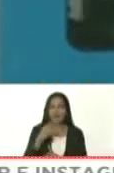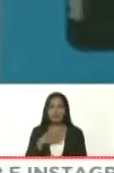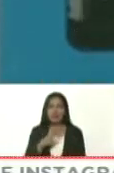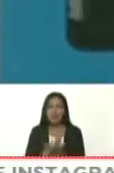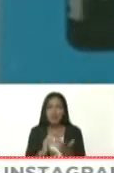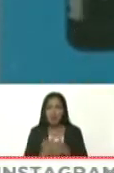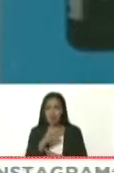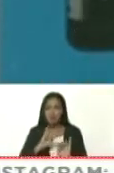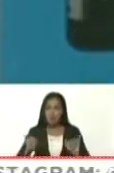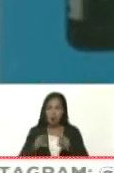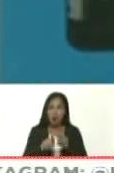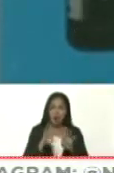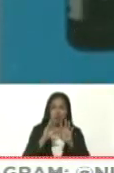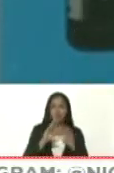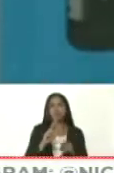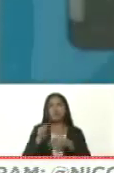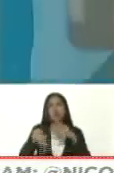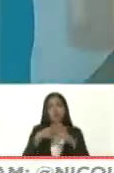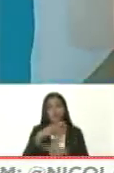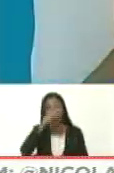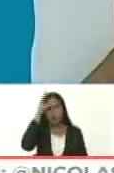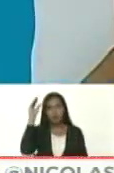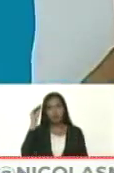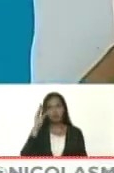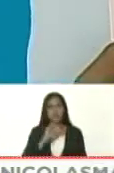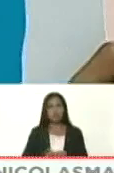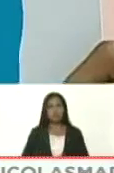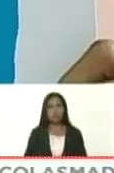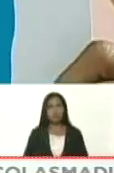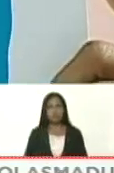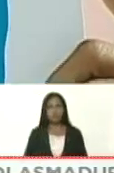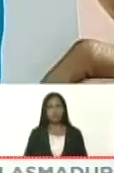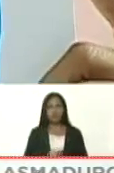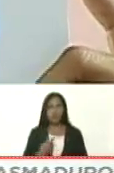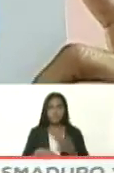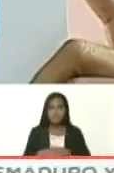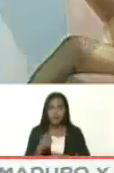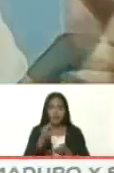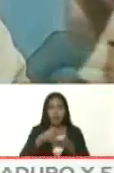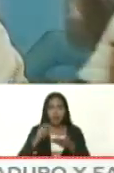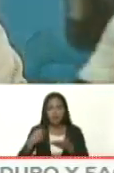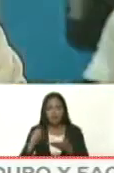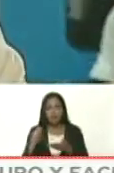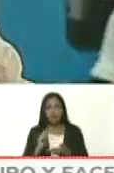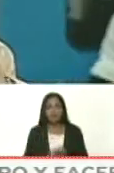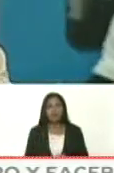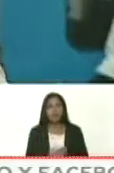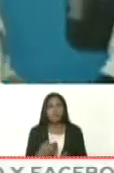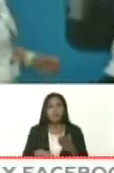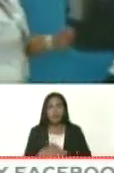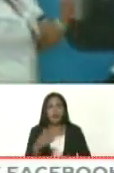ya. No more Trump. Vamos a la firma. Vamos a la